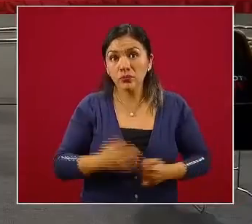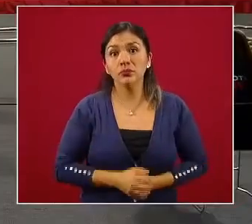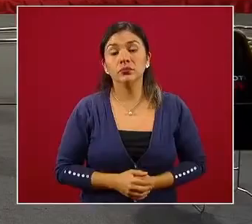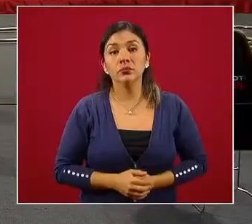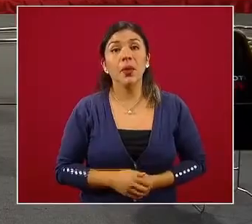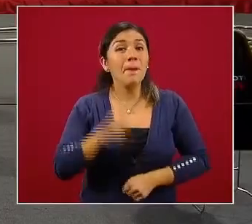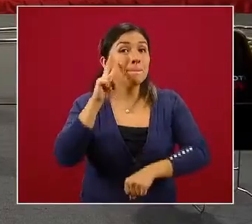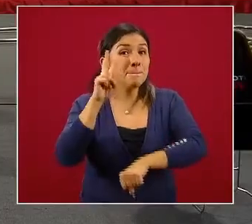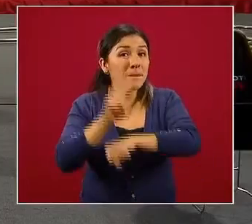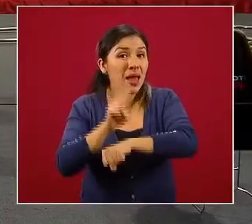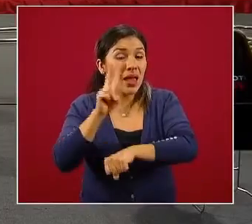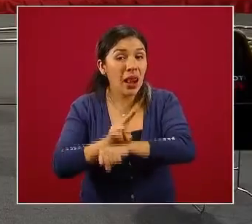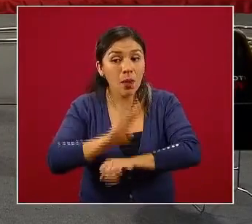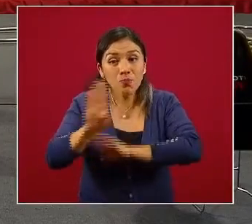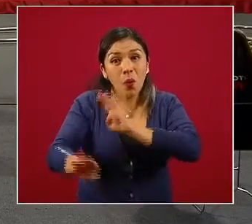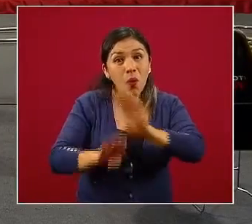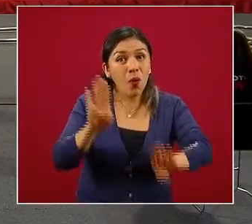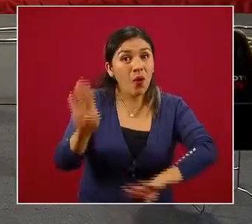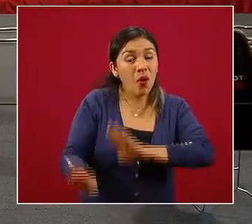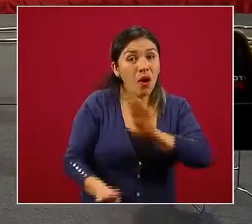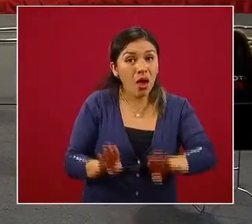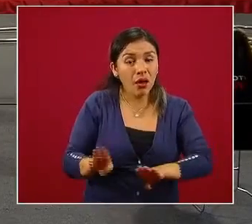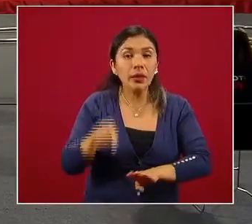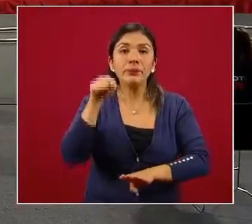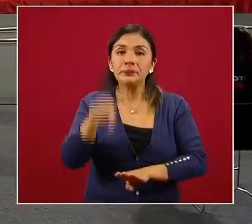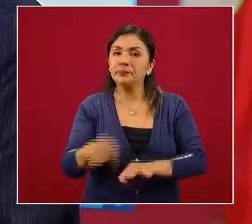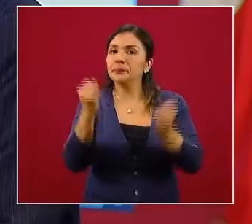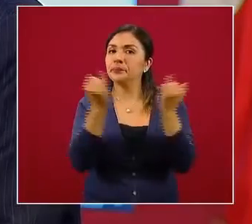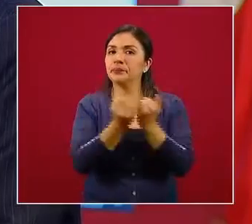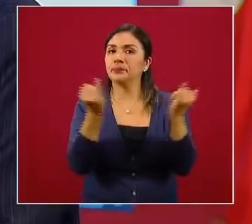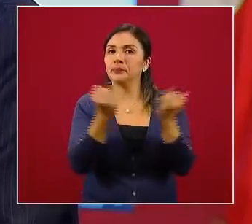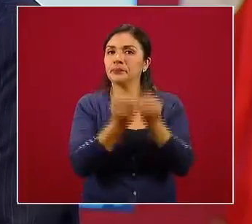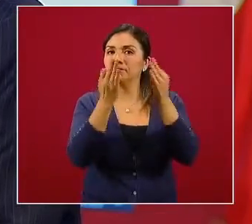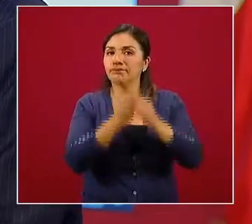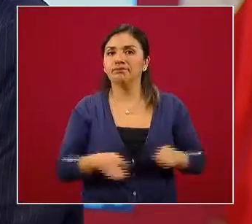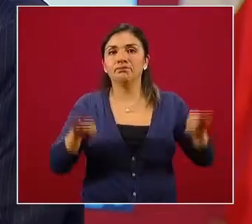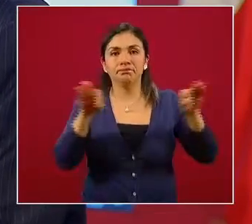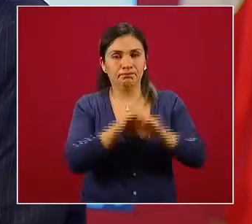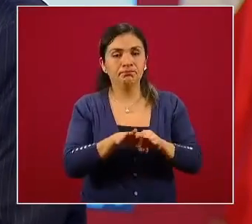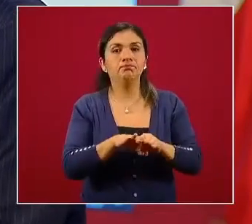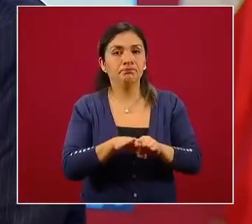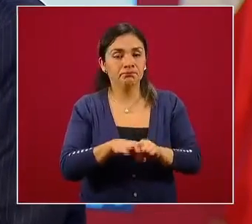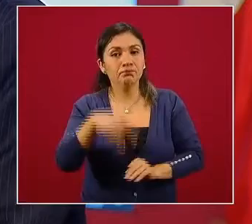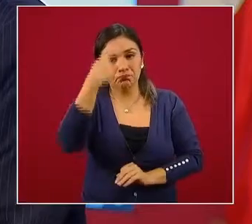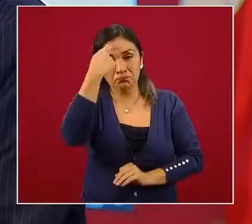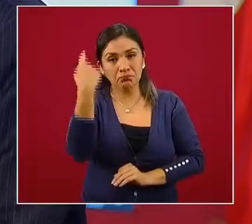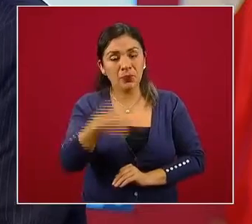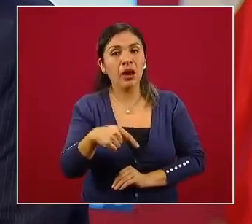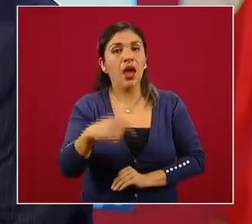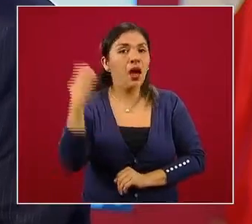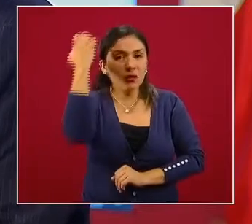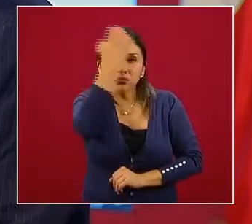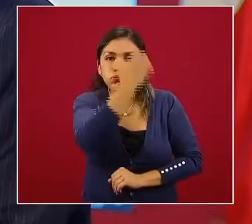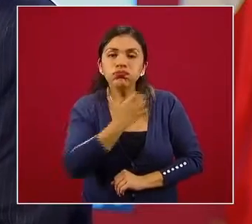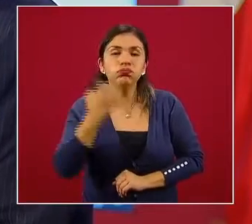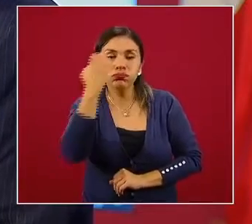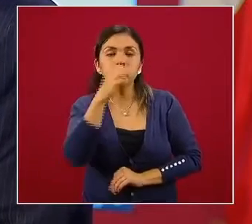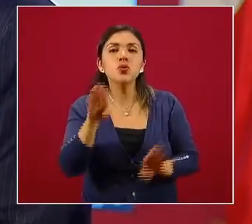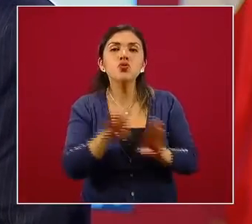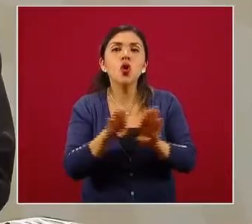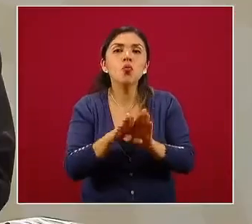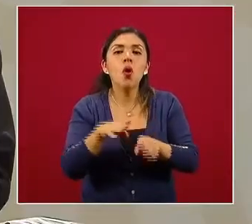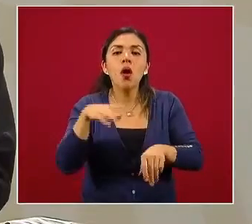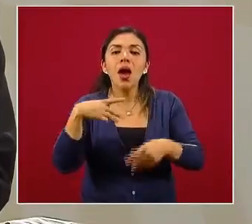La vigilancia de la mortalidad es también un elemento importante en la evaluación de una